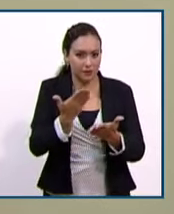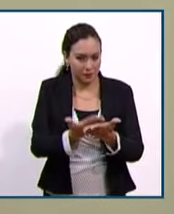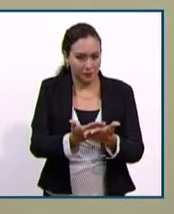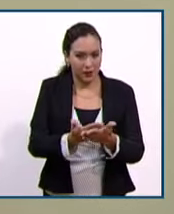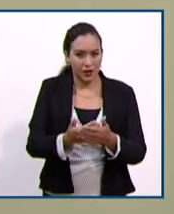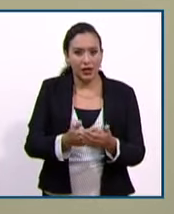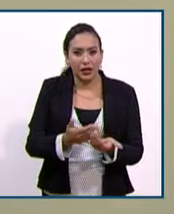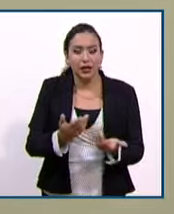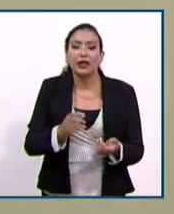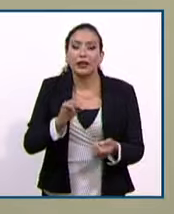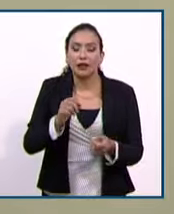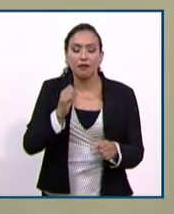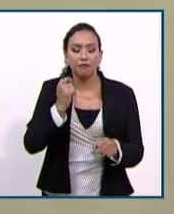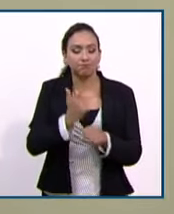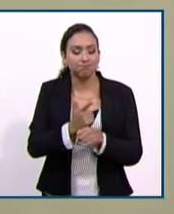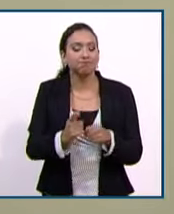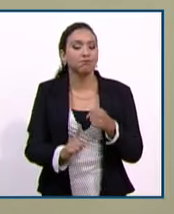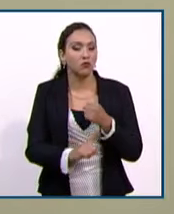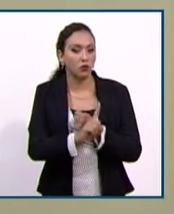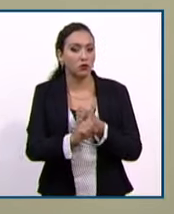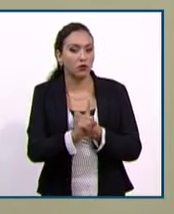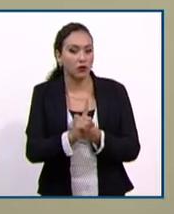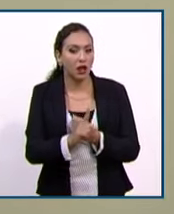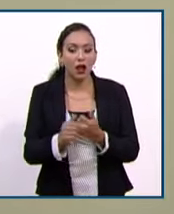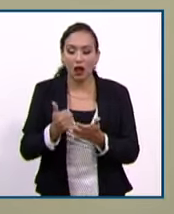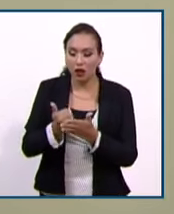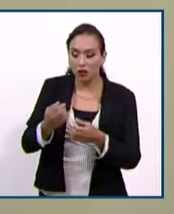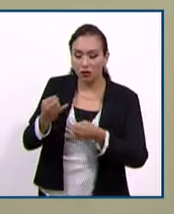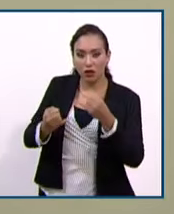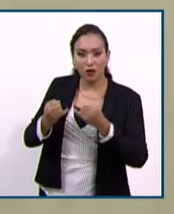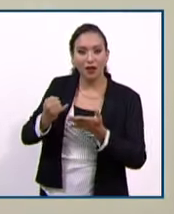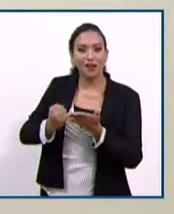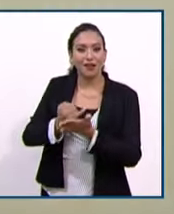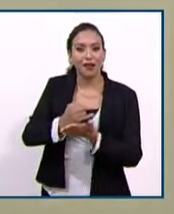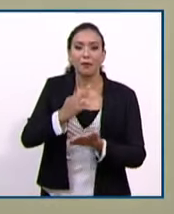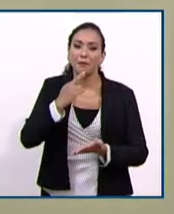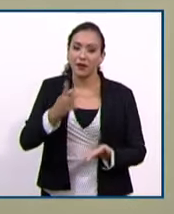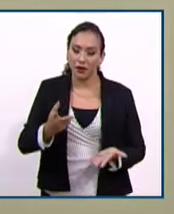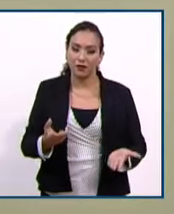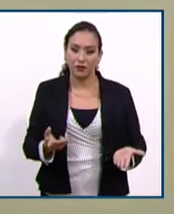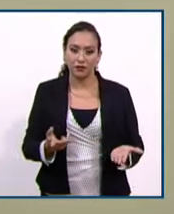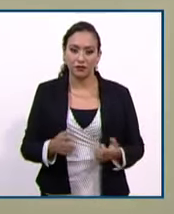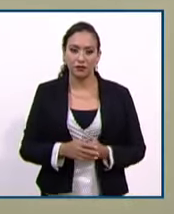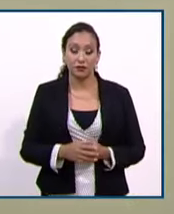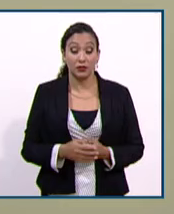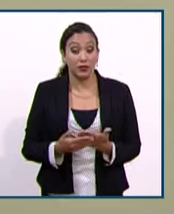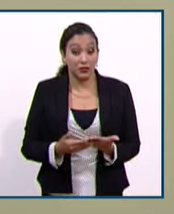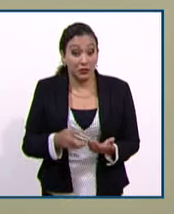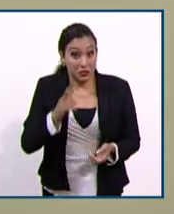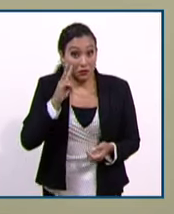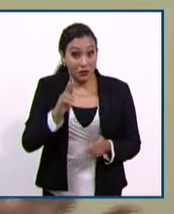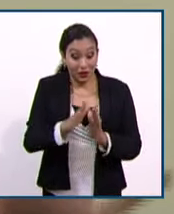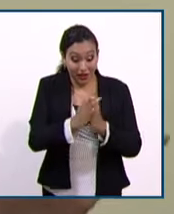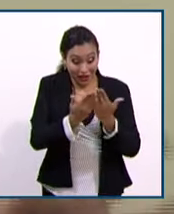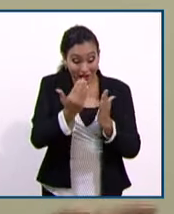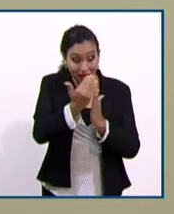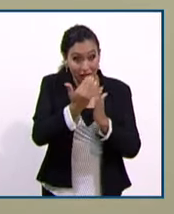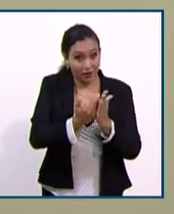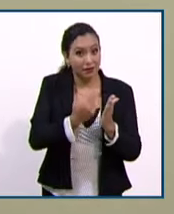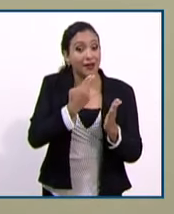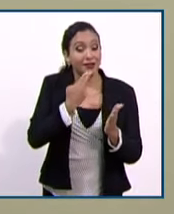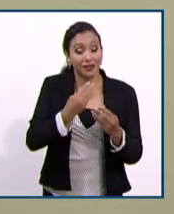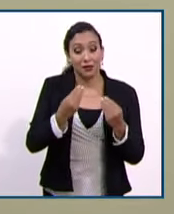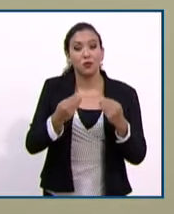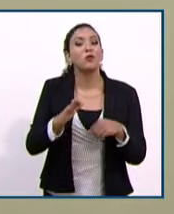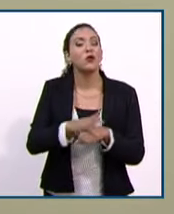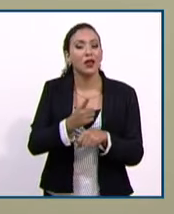conocimiento permite un avance del derecho en sentencias mucho más amplio, ¿no? Y si me lo permiten, creo que eso lo podemos hacer porque existen